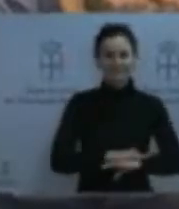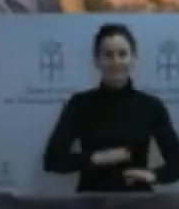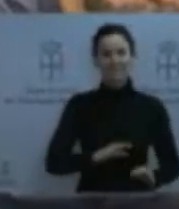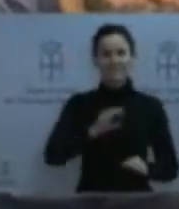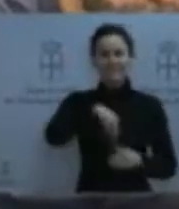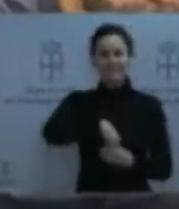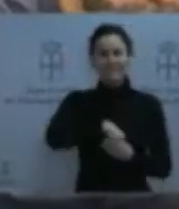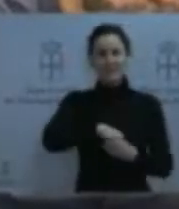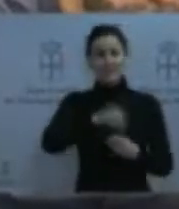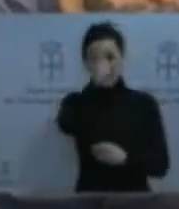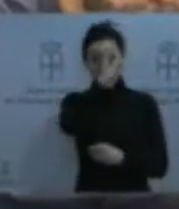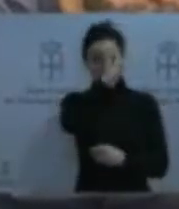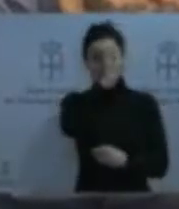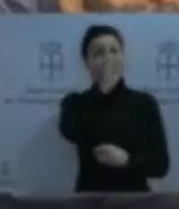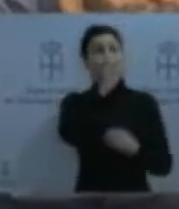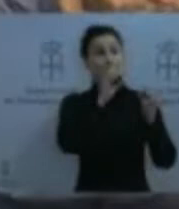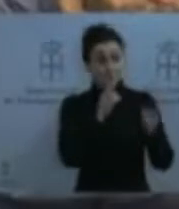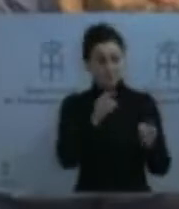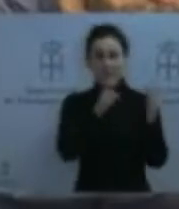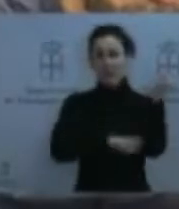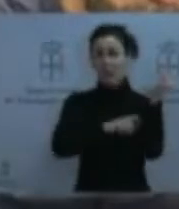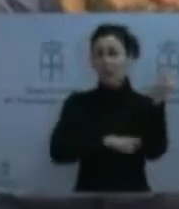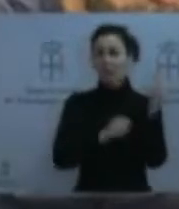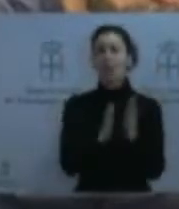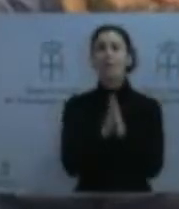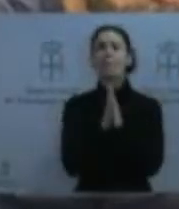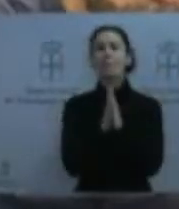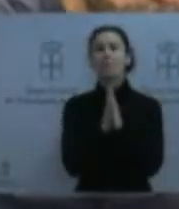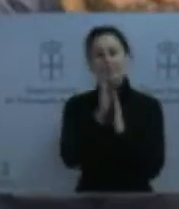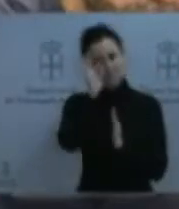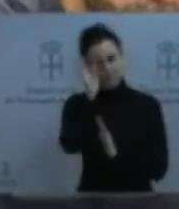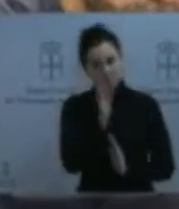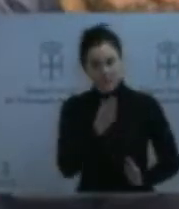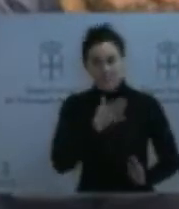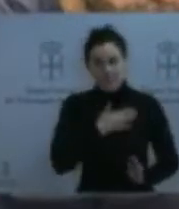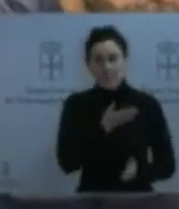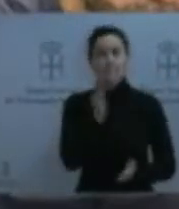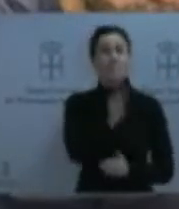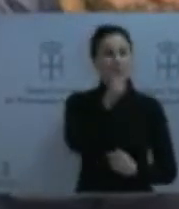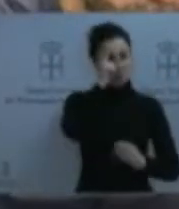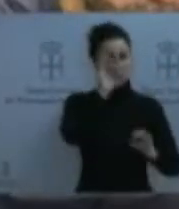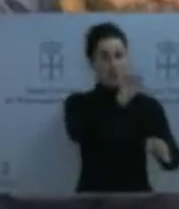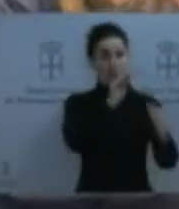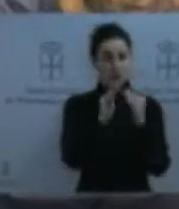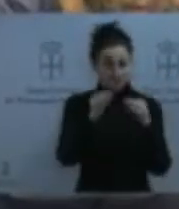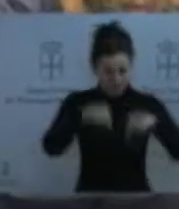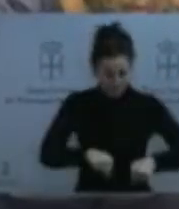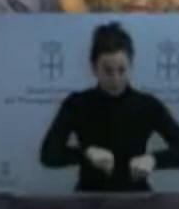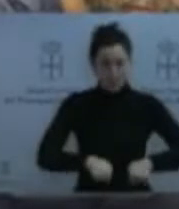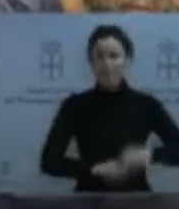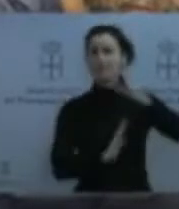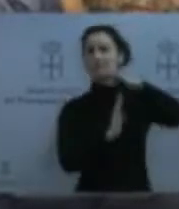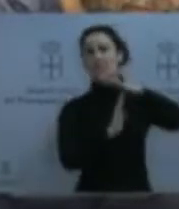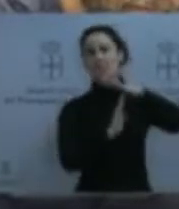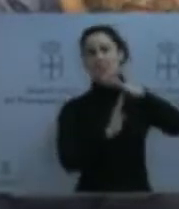Les rogaría que tengan a bien escuchar una petición que es más que razonable de esta Cámara y que suspendan temporalmente la aplicación de ese